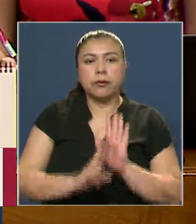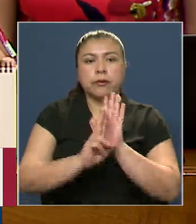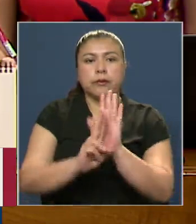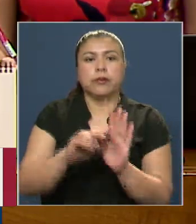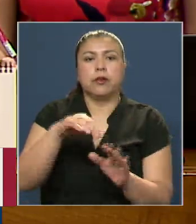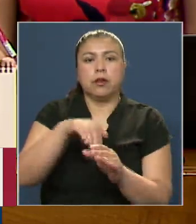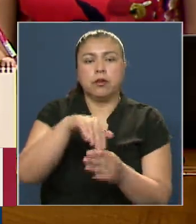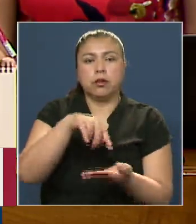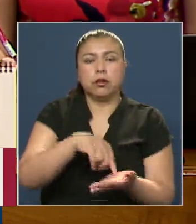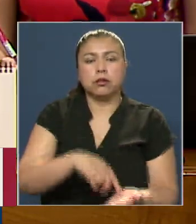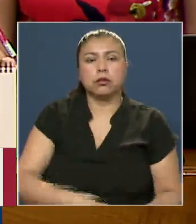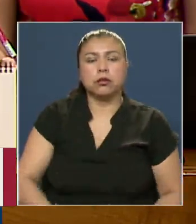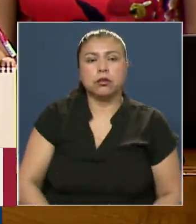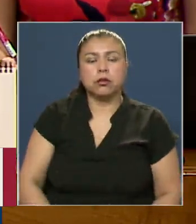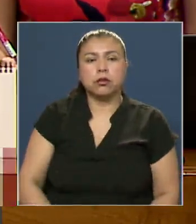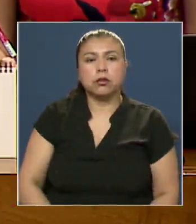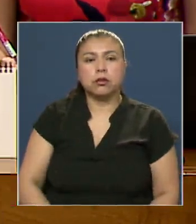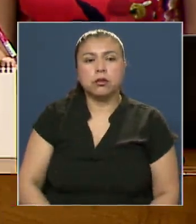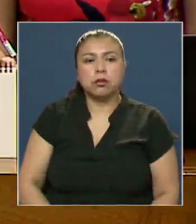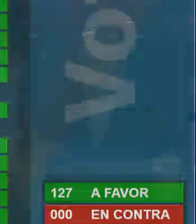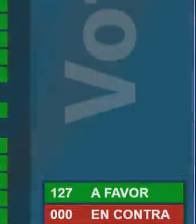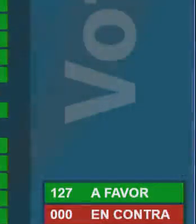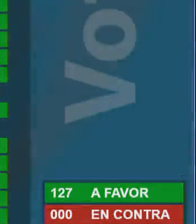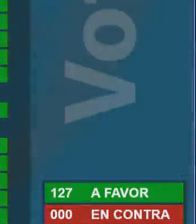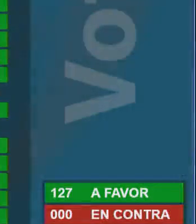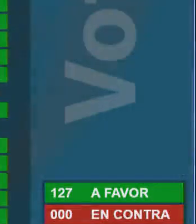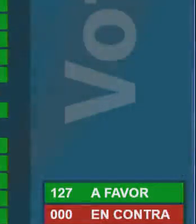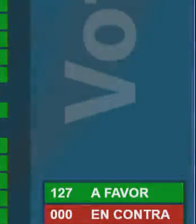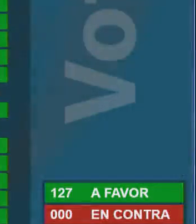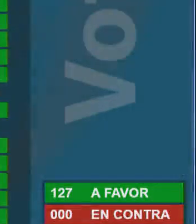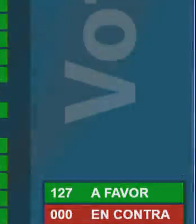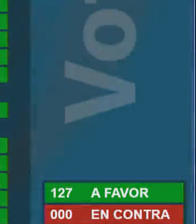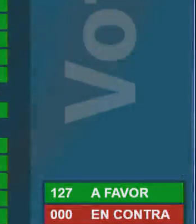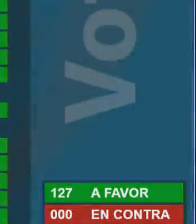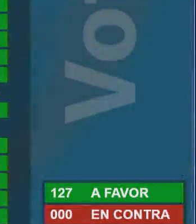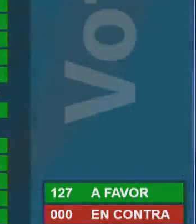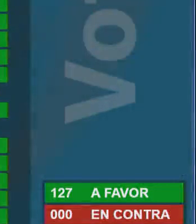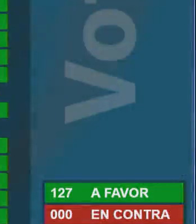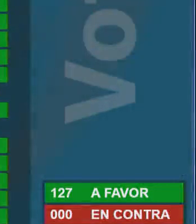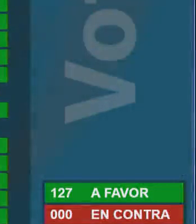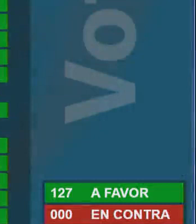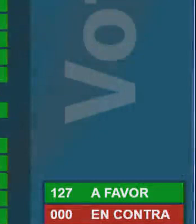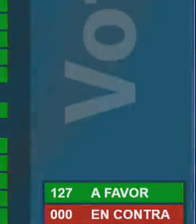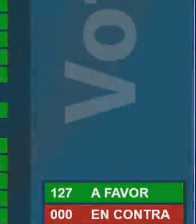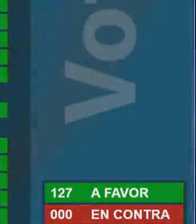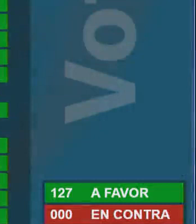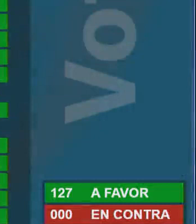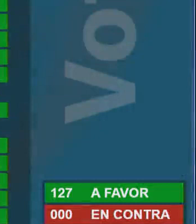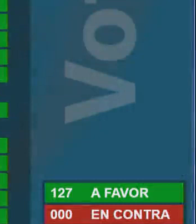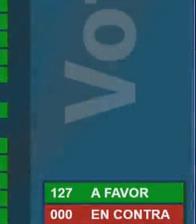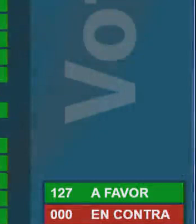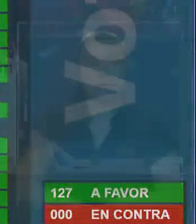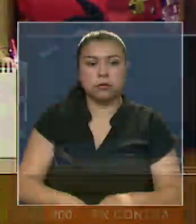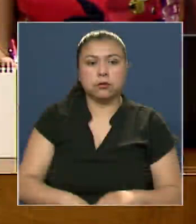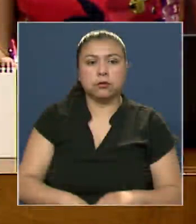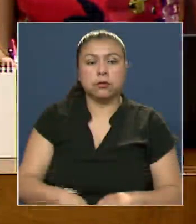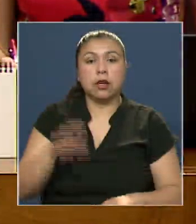Resultados de la votación. Por la afirmativa, 127 votos. Aprobado por unanimidad.